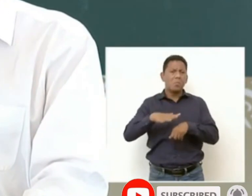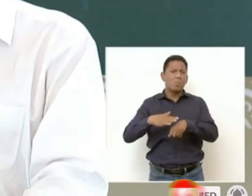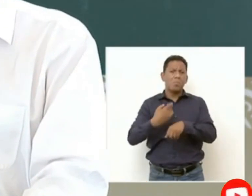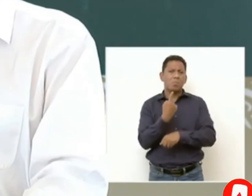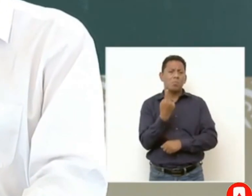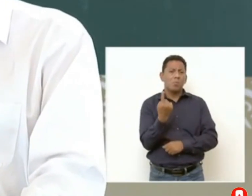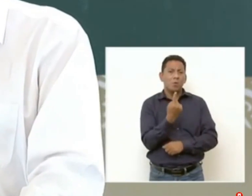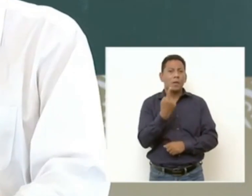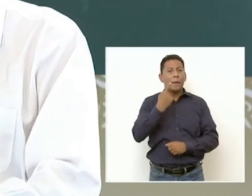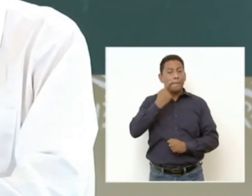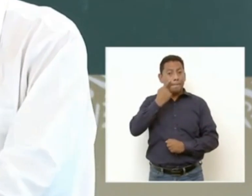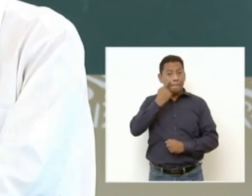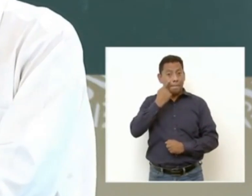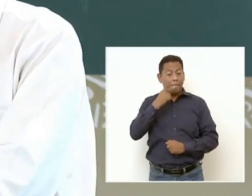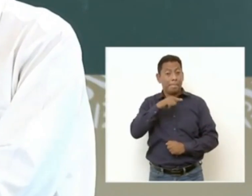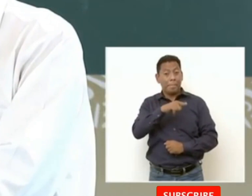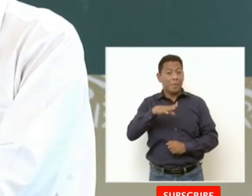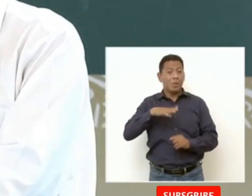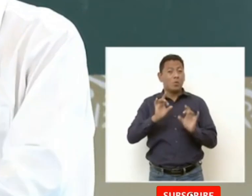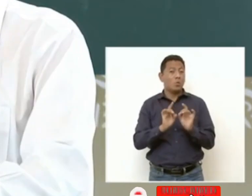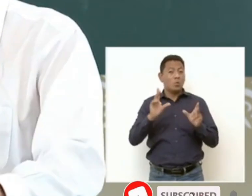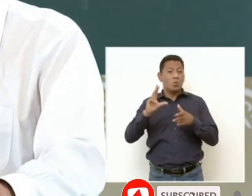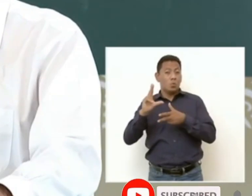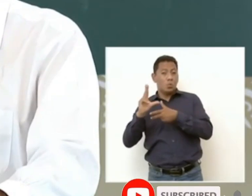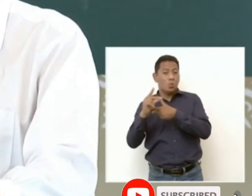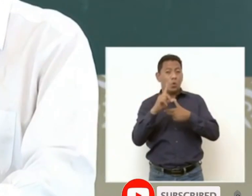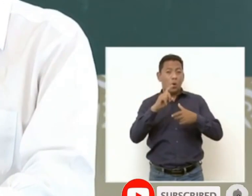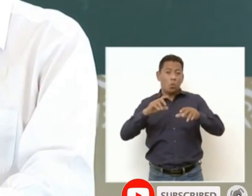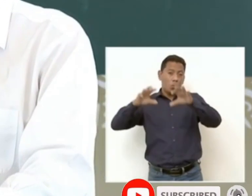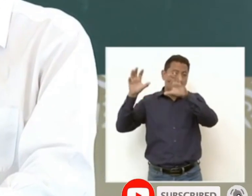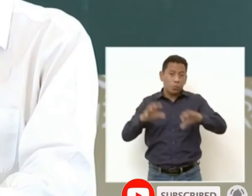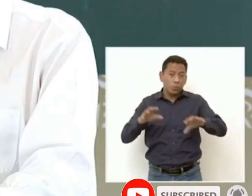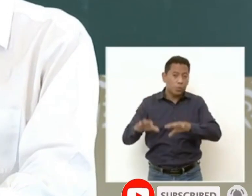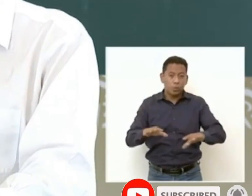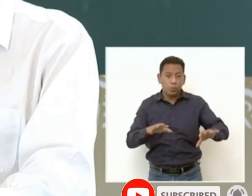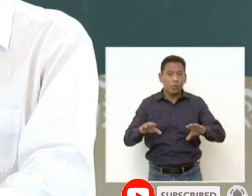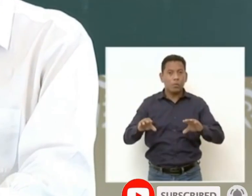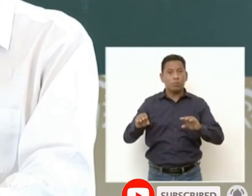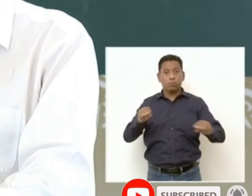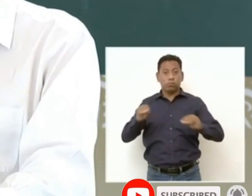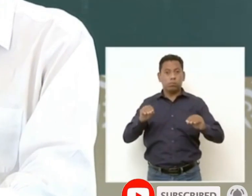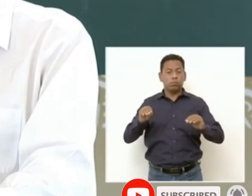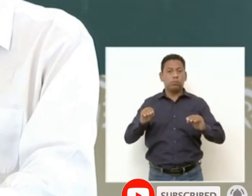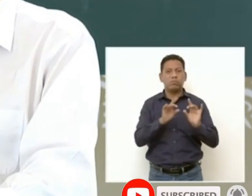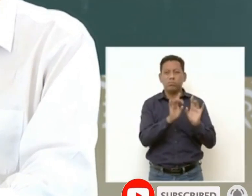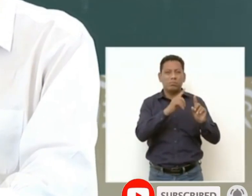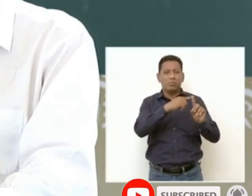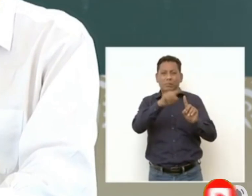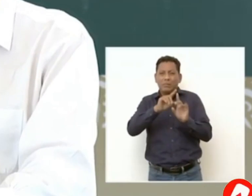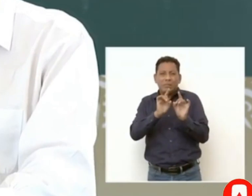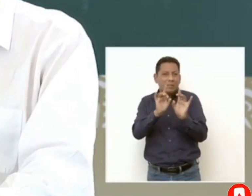cuando hay un huracán, hay inundaciones, temblores, hay